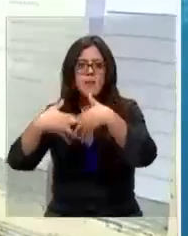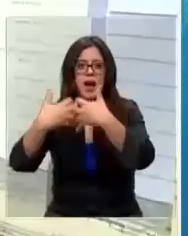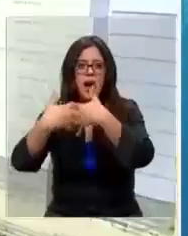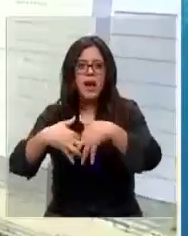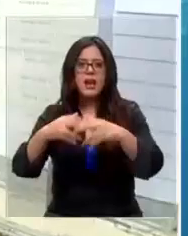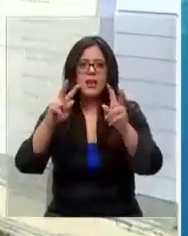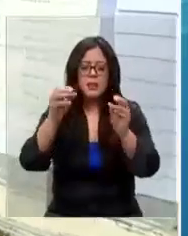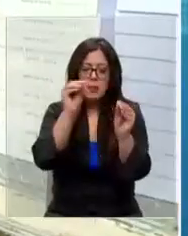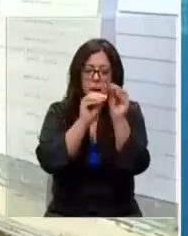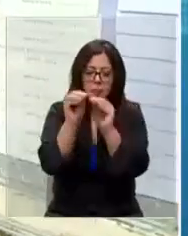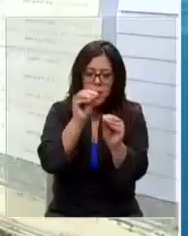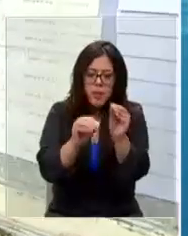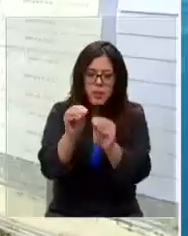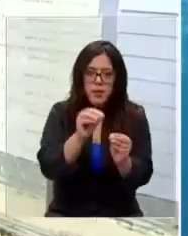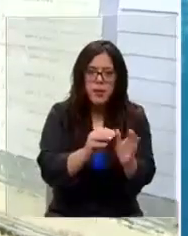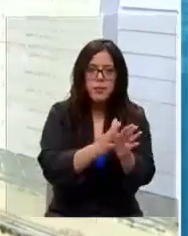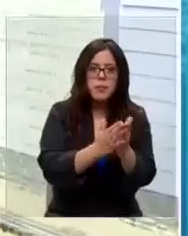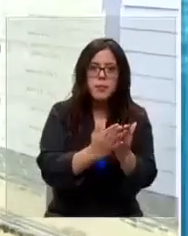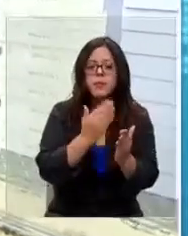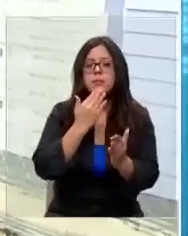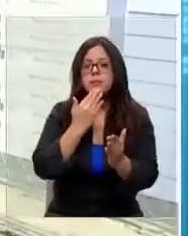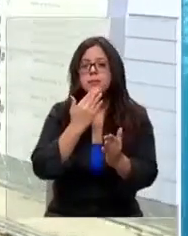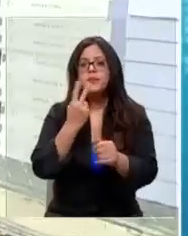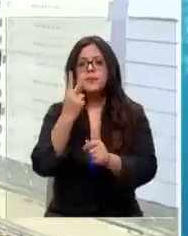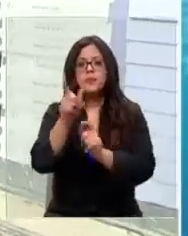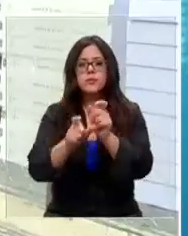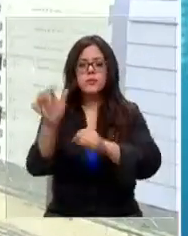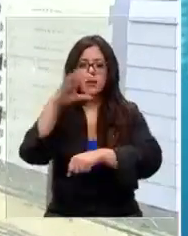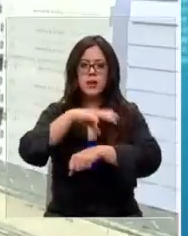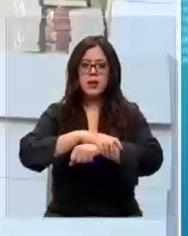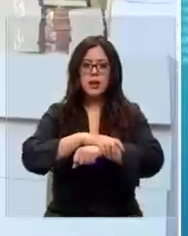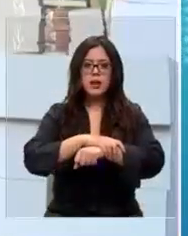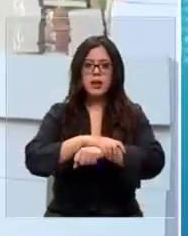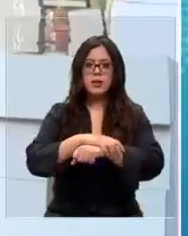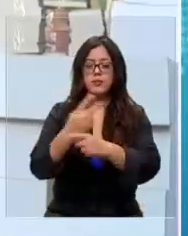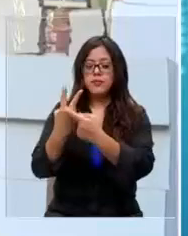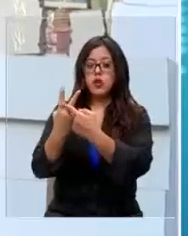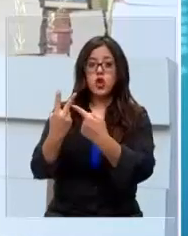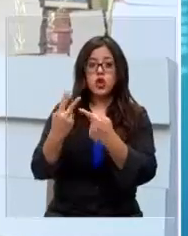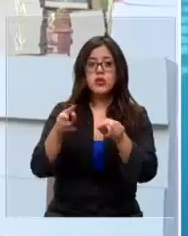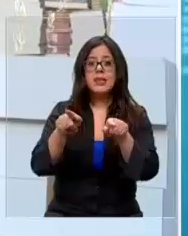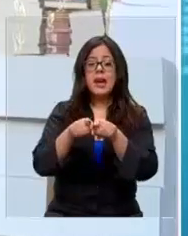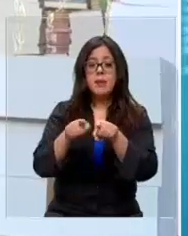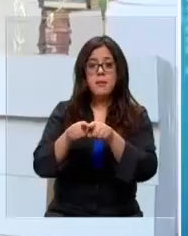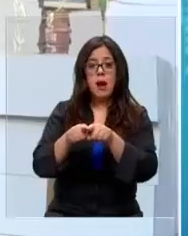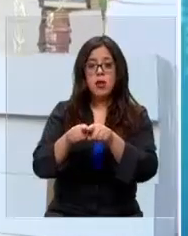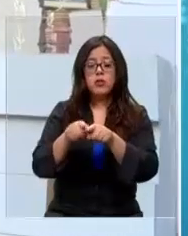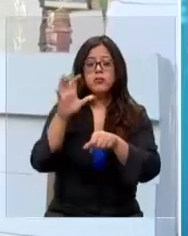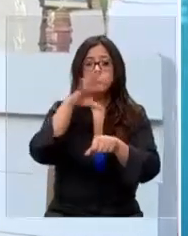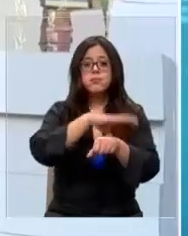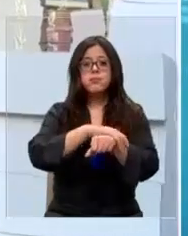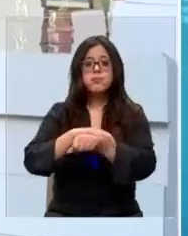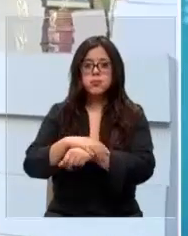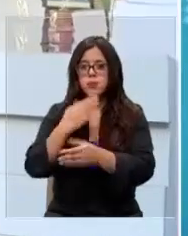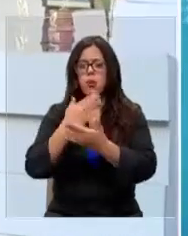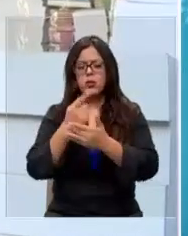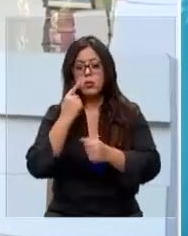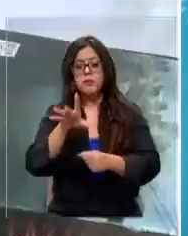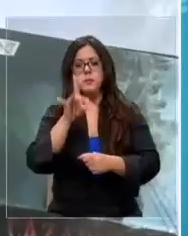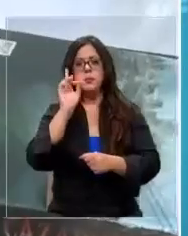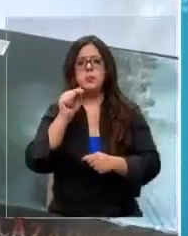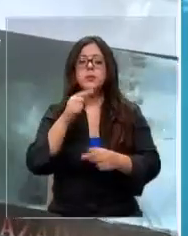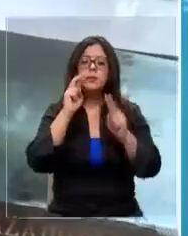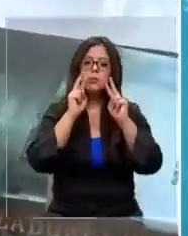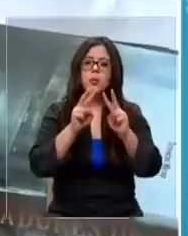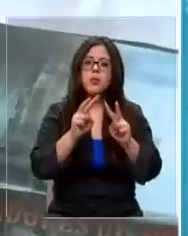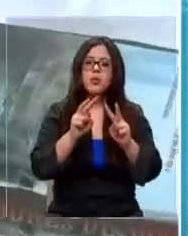la elaboración de estos textos, y además hay 2 personas detenidas. Son 2 hermanos que han sido inicialmente detenidos luego de esta investigación. Vamos a